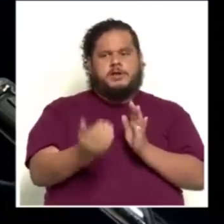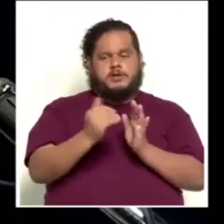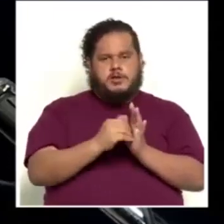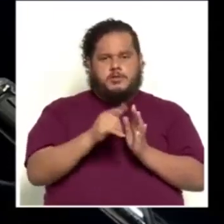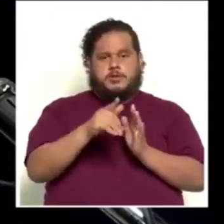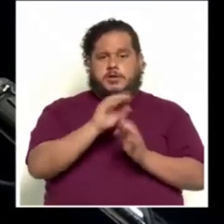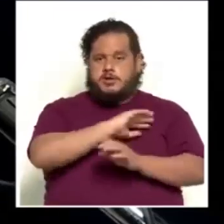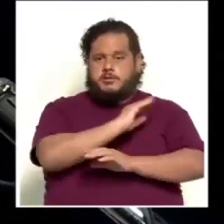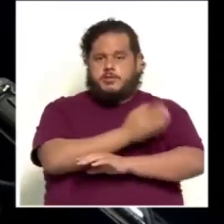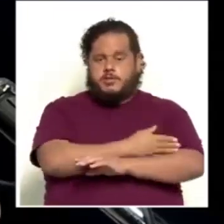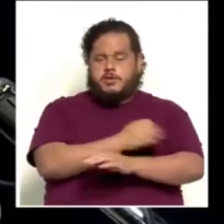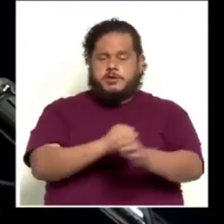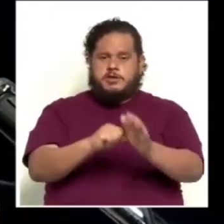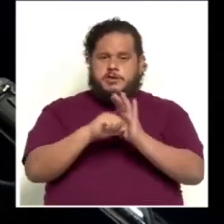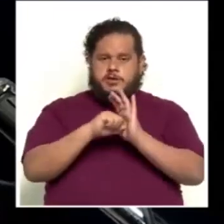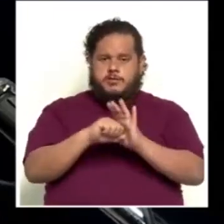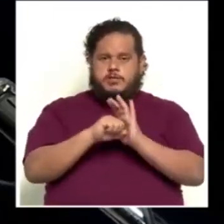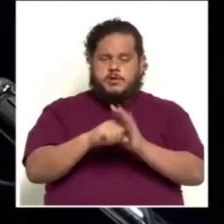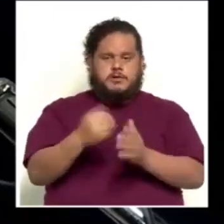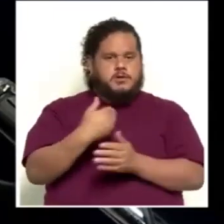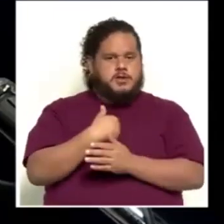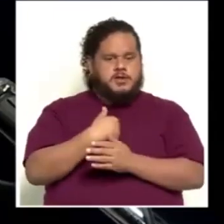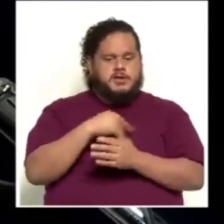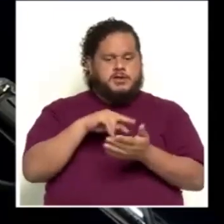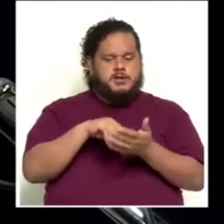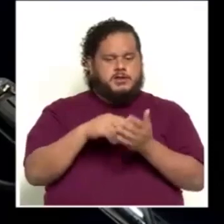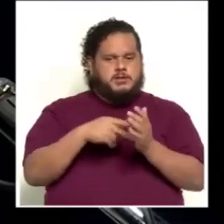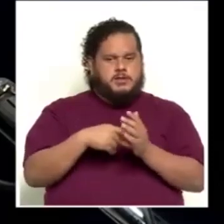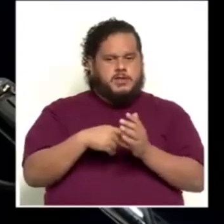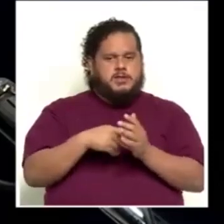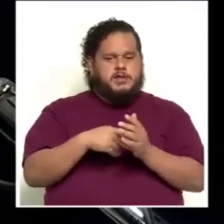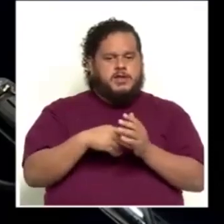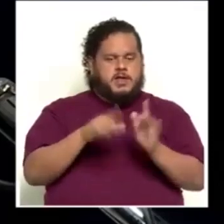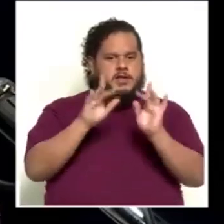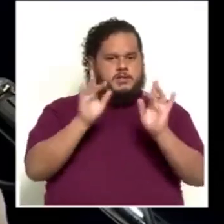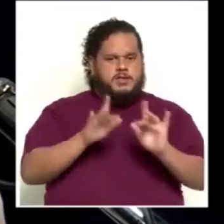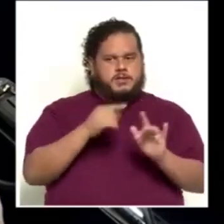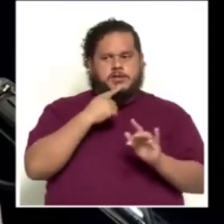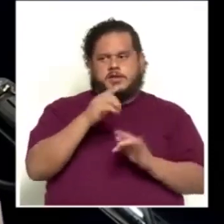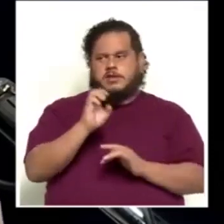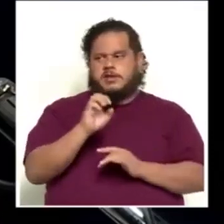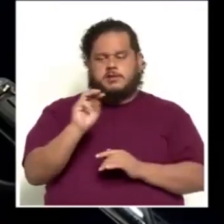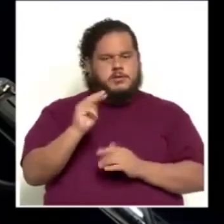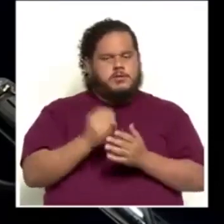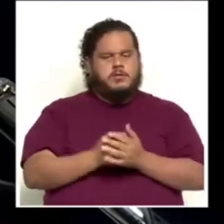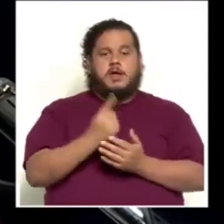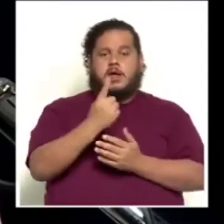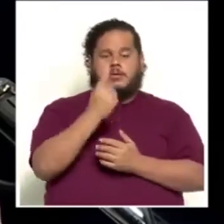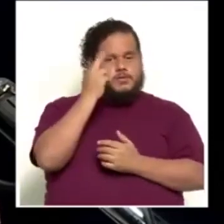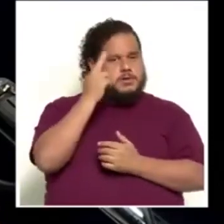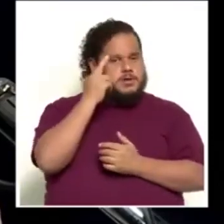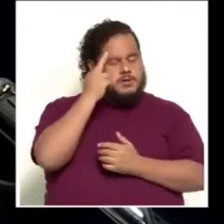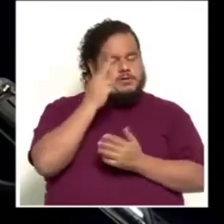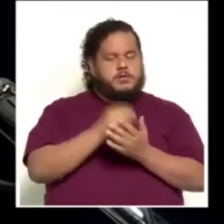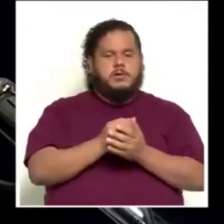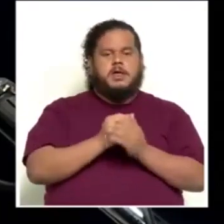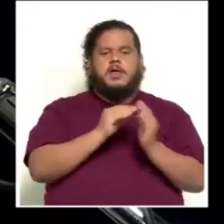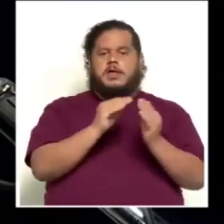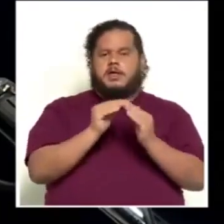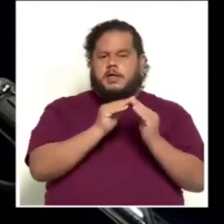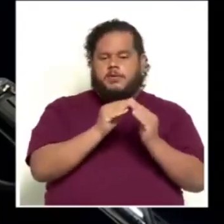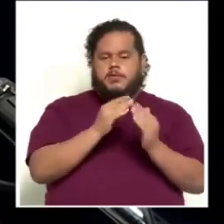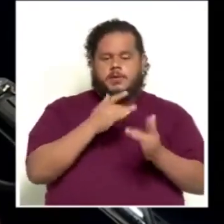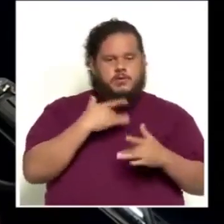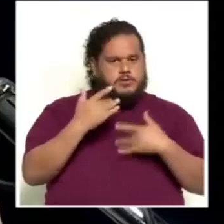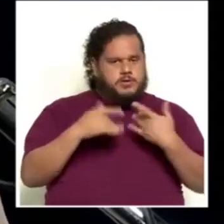ese poder simbólico que tienen, significante vacío, le llama Ernesto Laclau, hay una razón que el pueblo